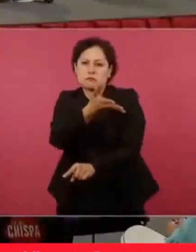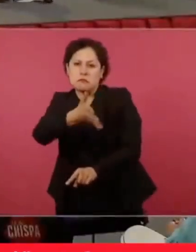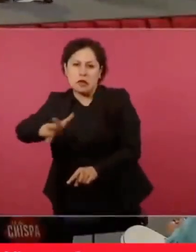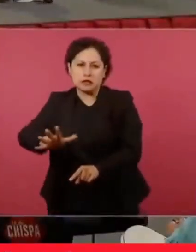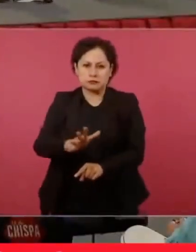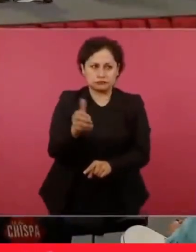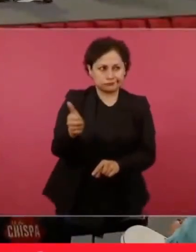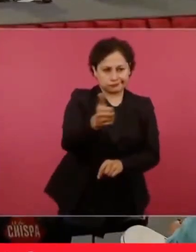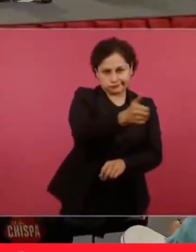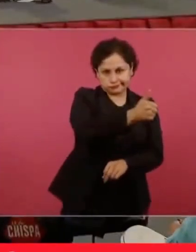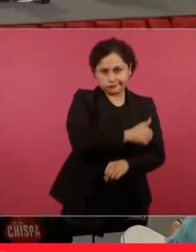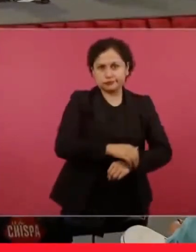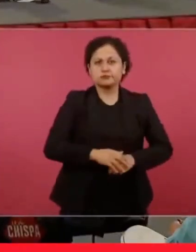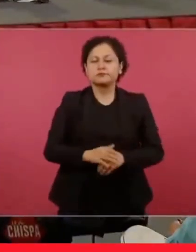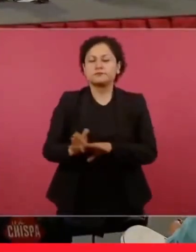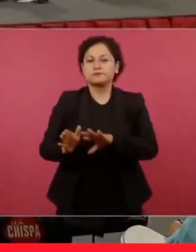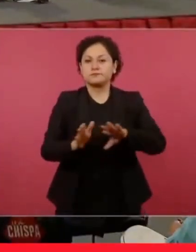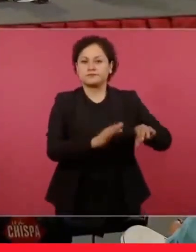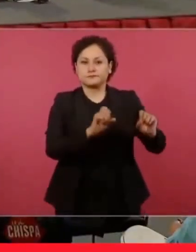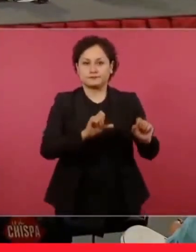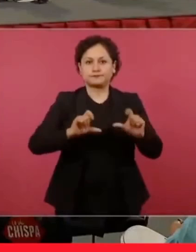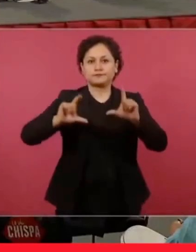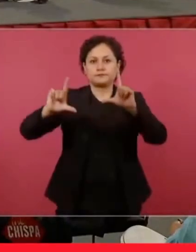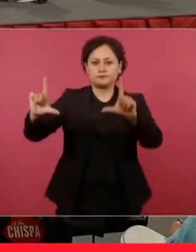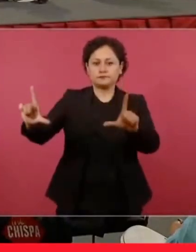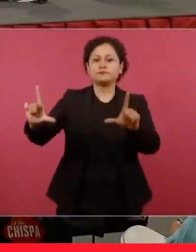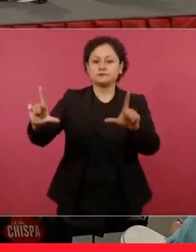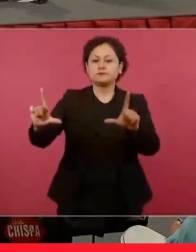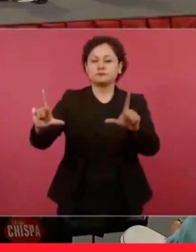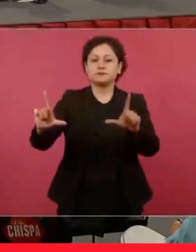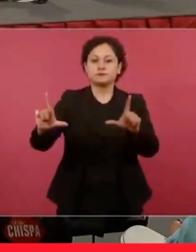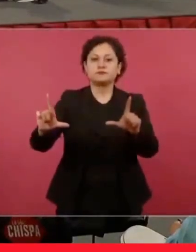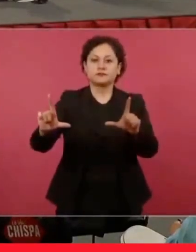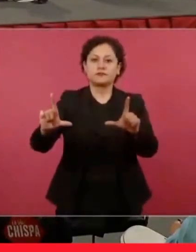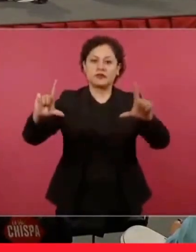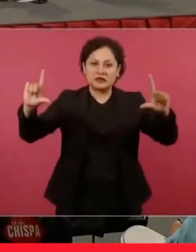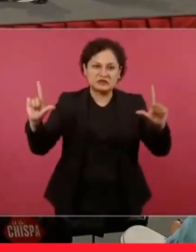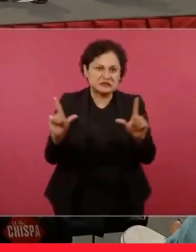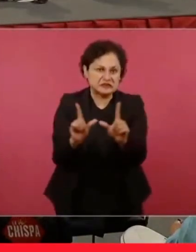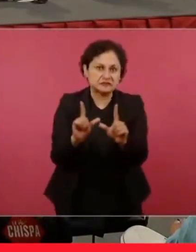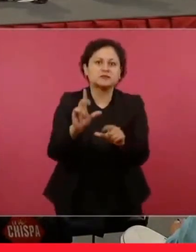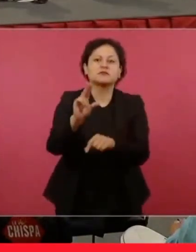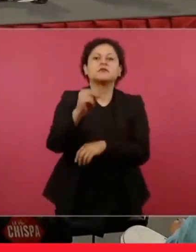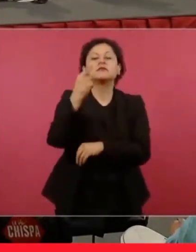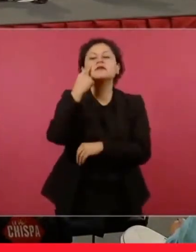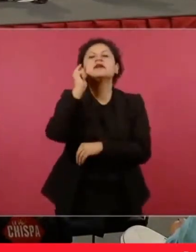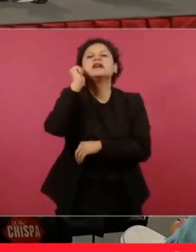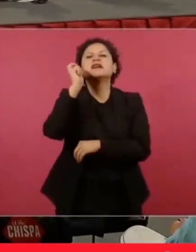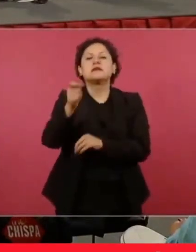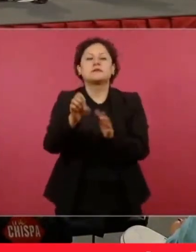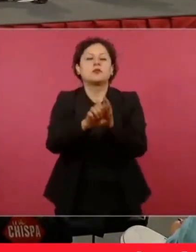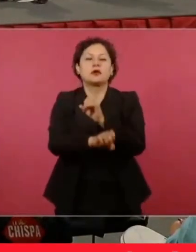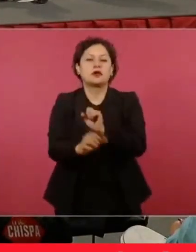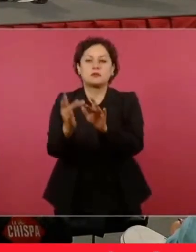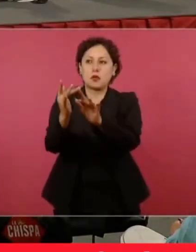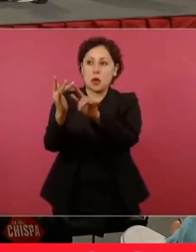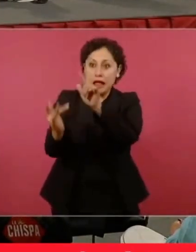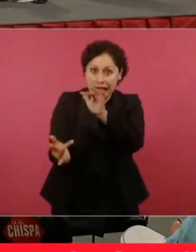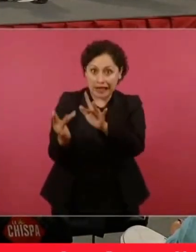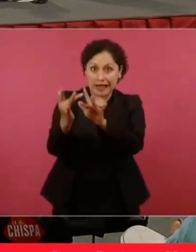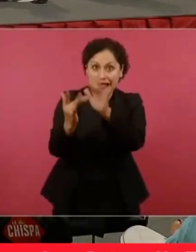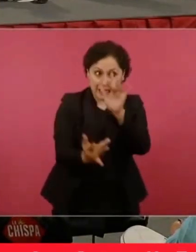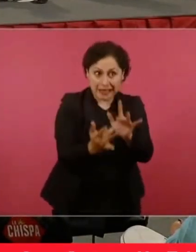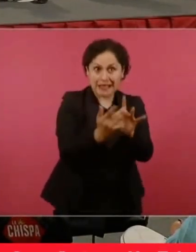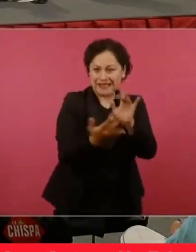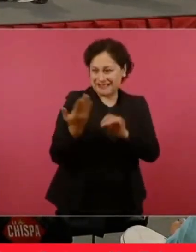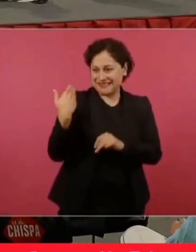en un gráfico ilustrativo, no esta escala, qué representan estas interrupciones a las que se ha hecho